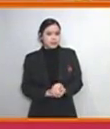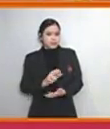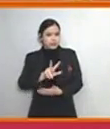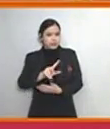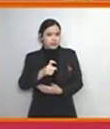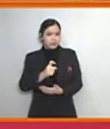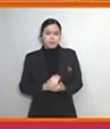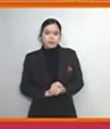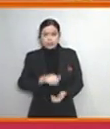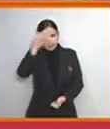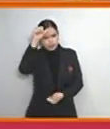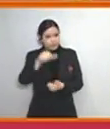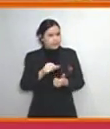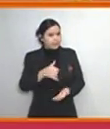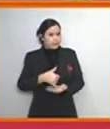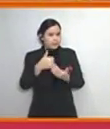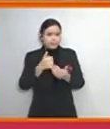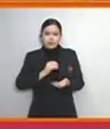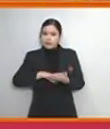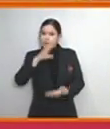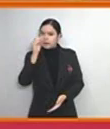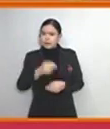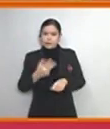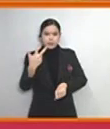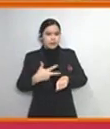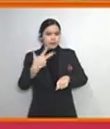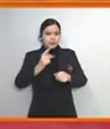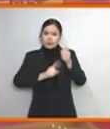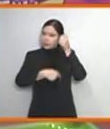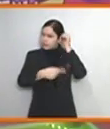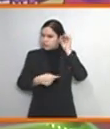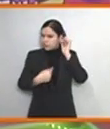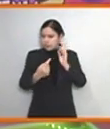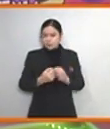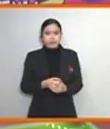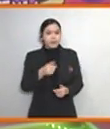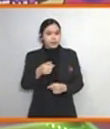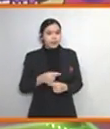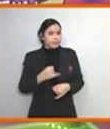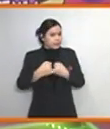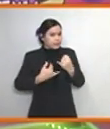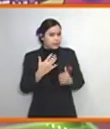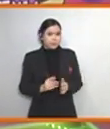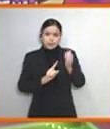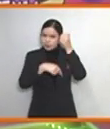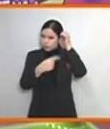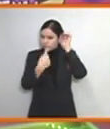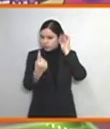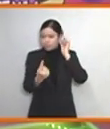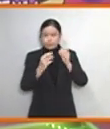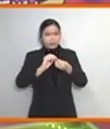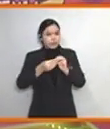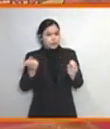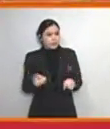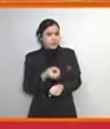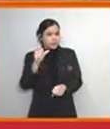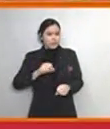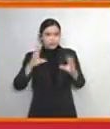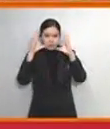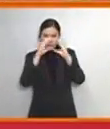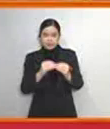3X. Recuerda, tu premio se multiplica por 3 en la diaria, pero si sos jugador para más 1, el número favorecido para esta noche